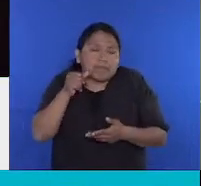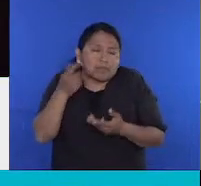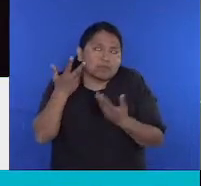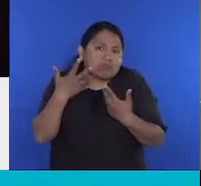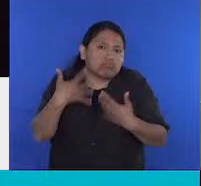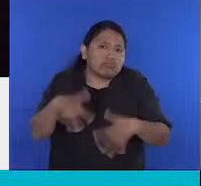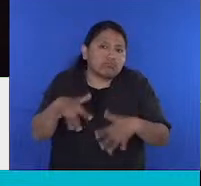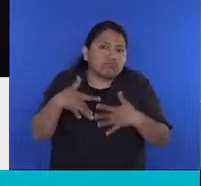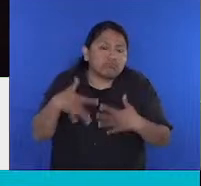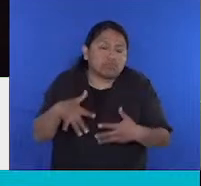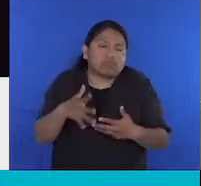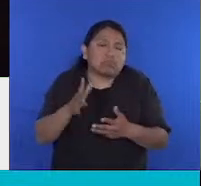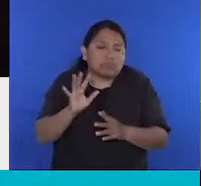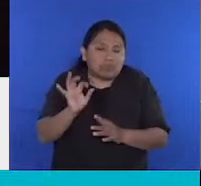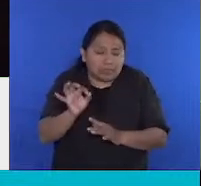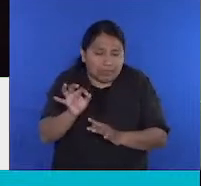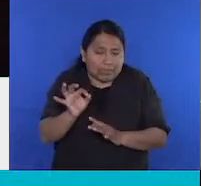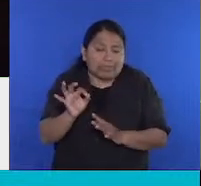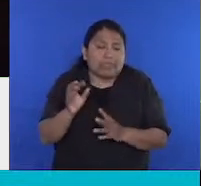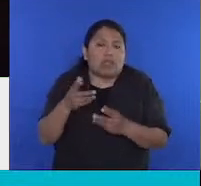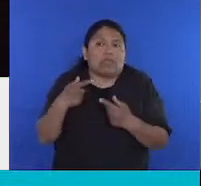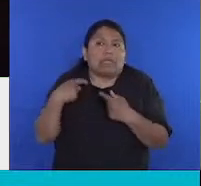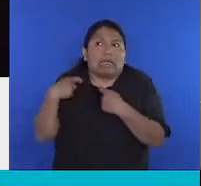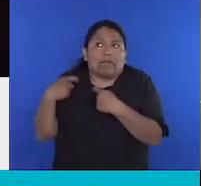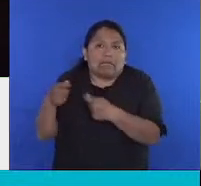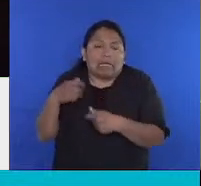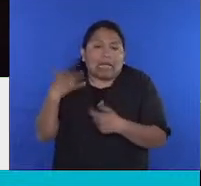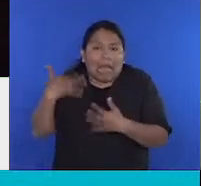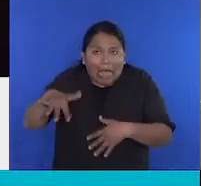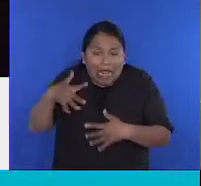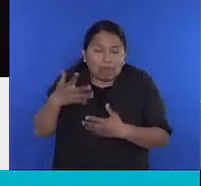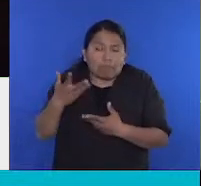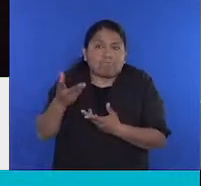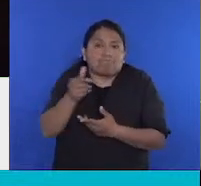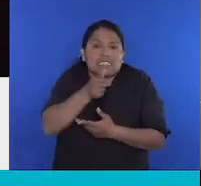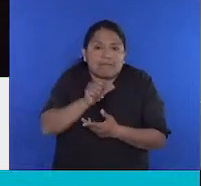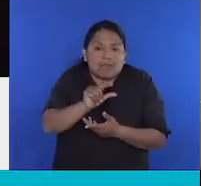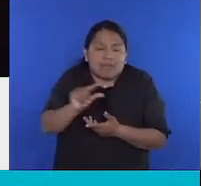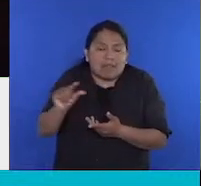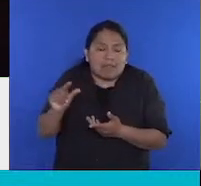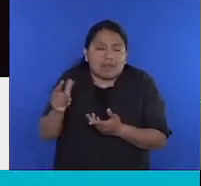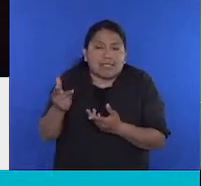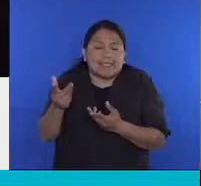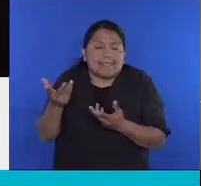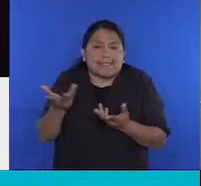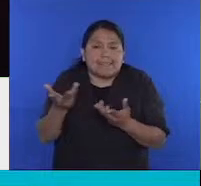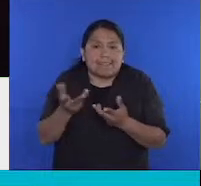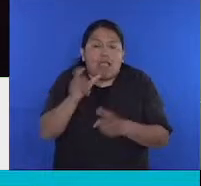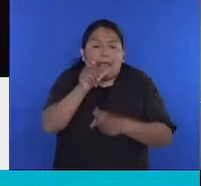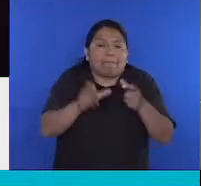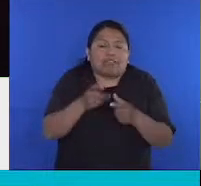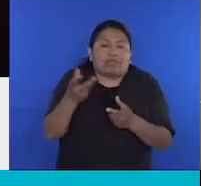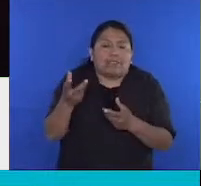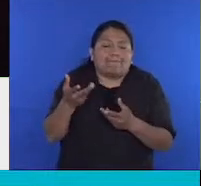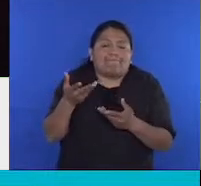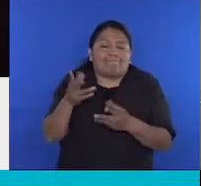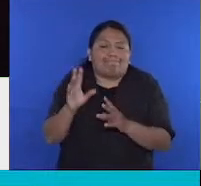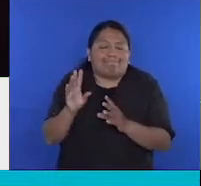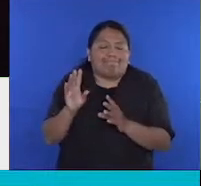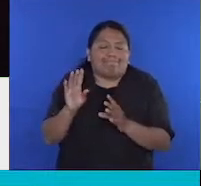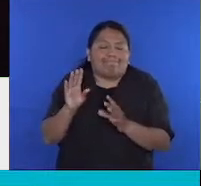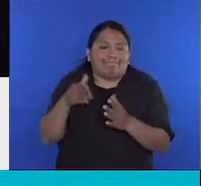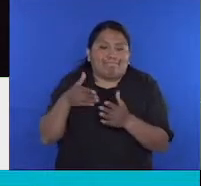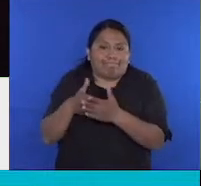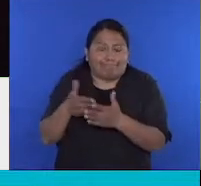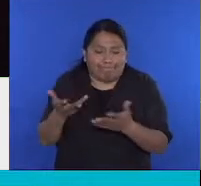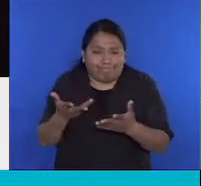enormes costos van quedando fuera del alcance de buena parte de la población. El problema del IOMA, que